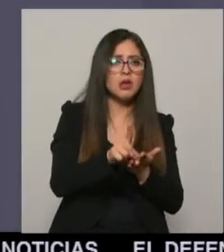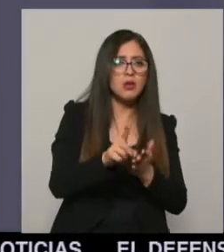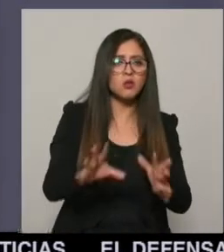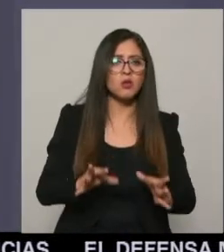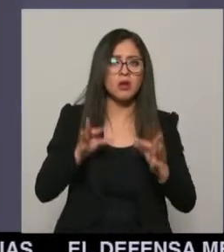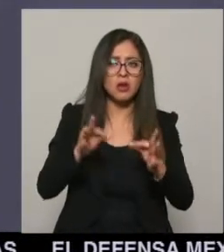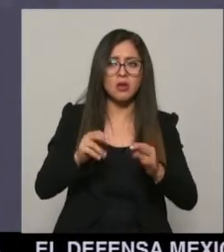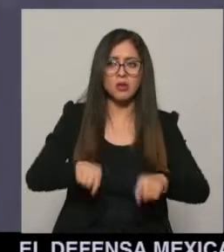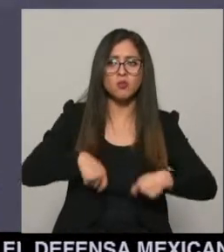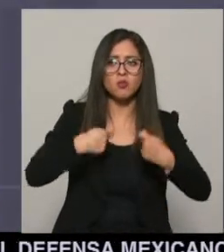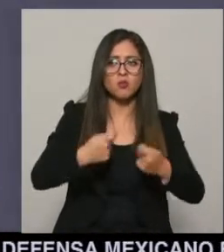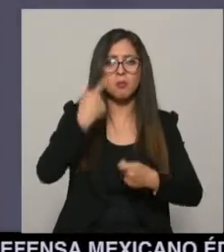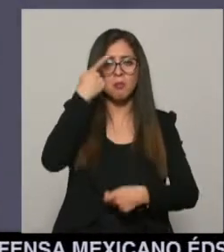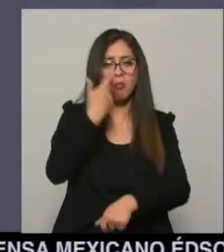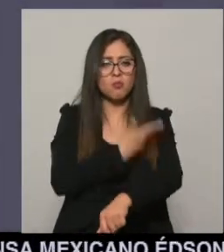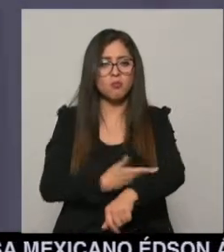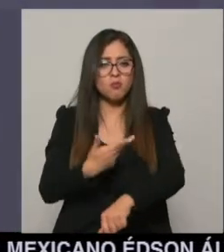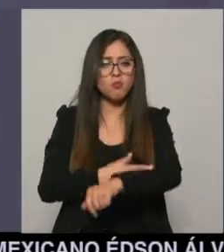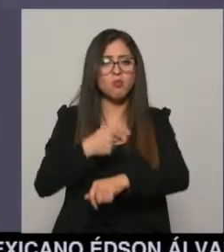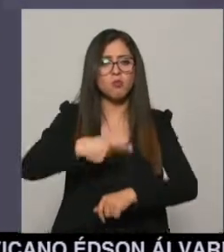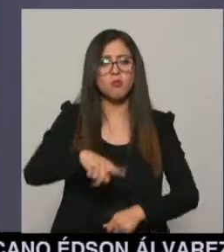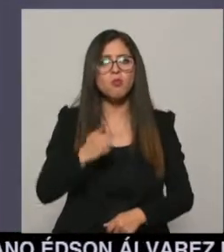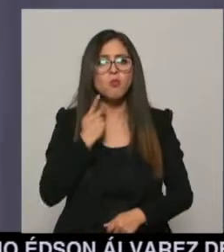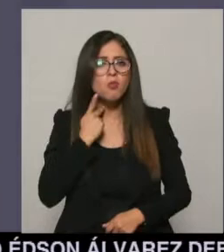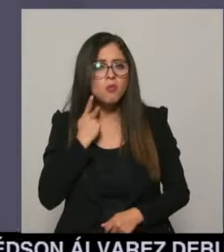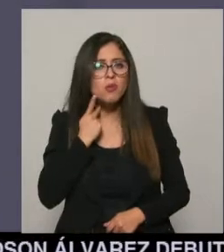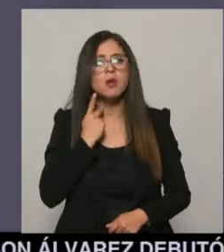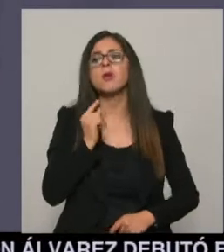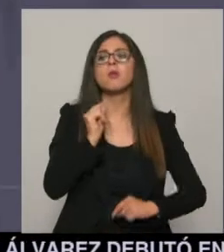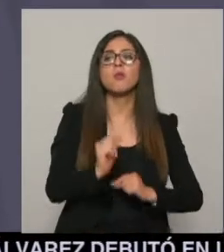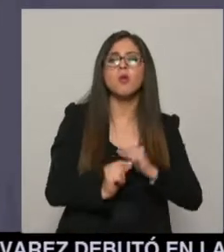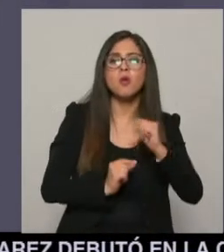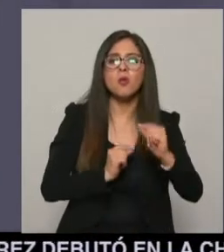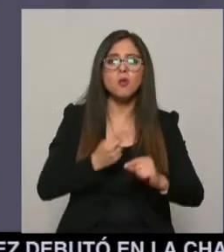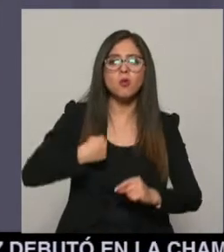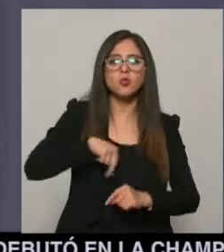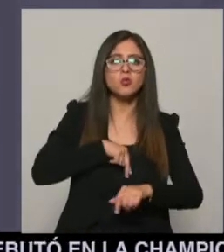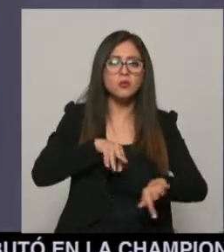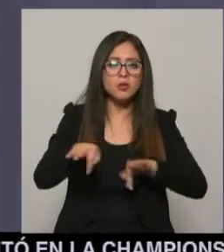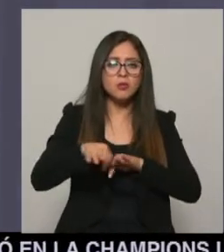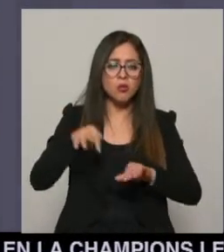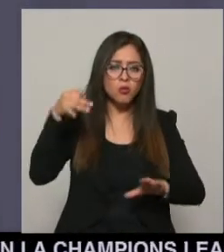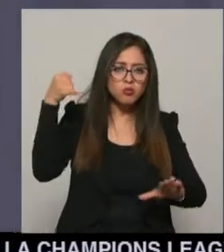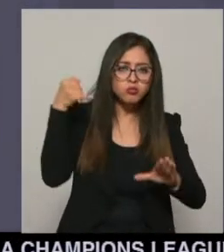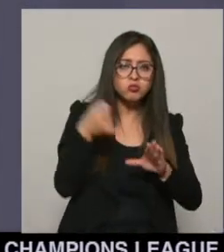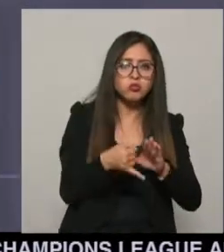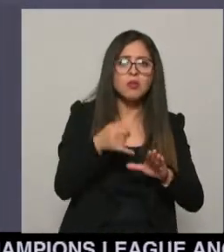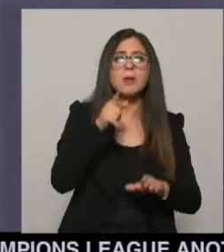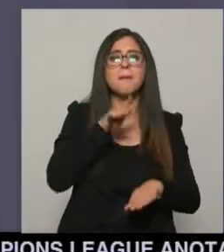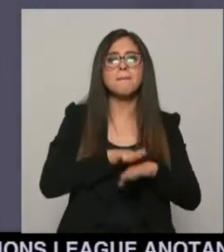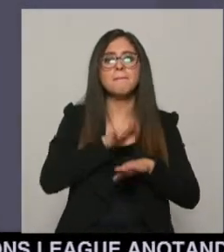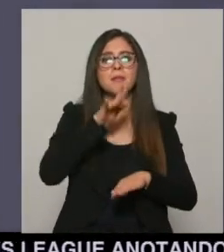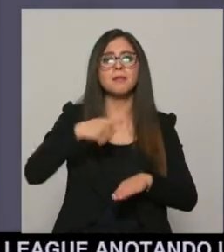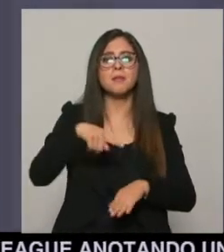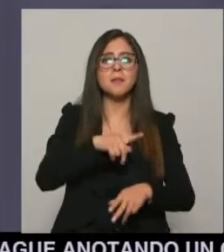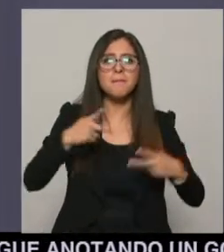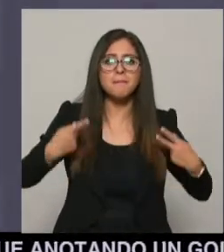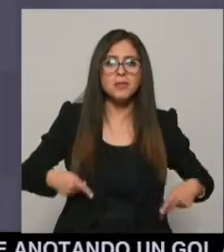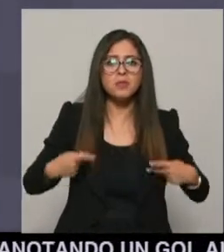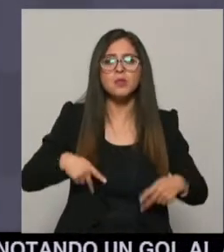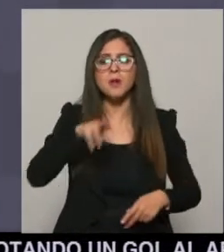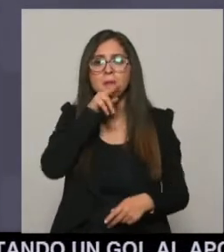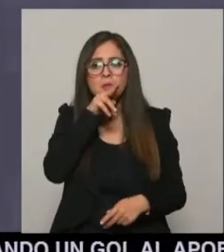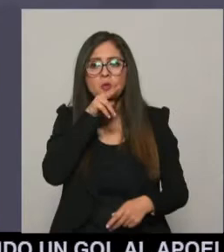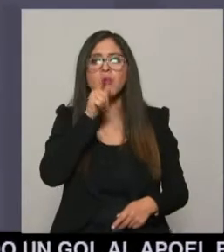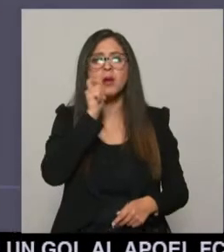estén dadas en políticas públicas, y vamos a seguir profundizando en ello, vamos a seguir trabajando en los temas que a la gente le preocupan de manera